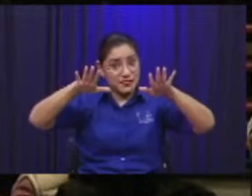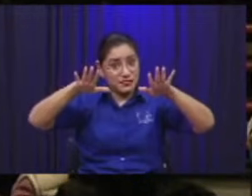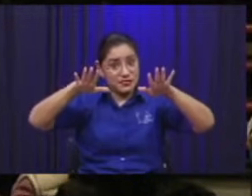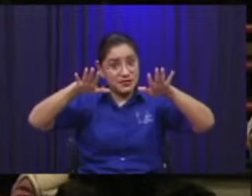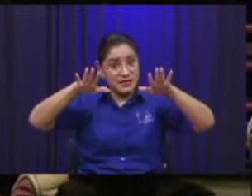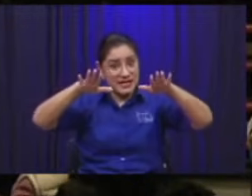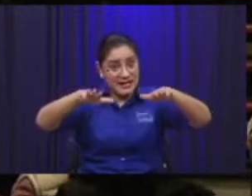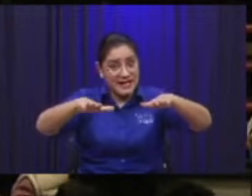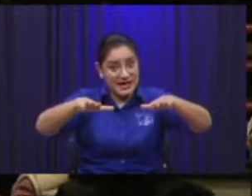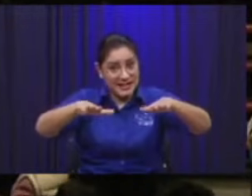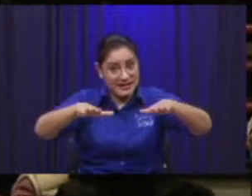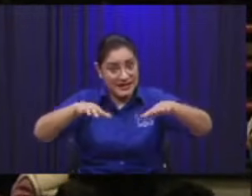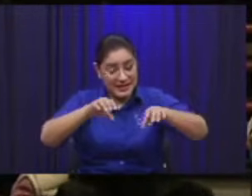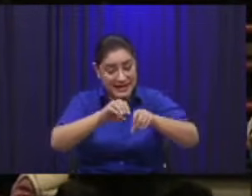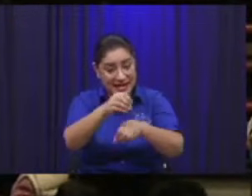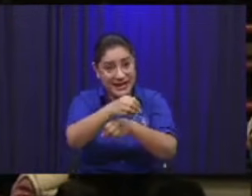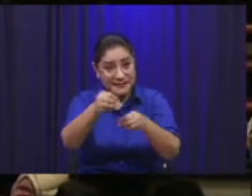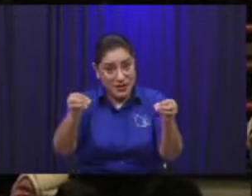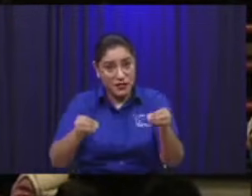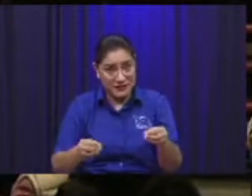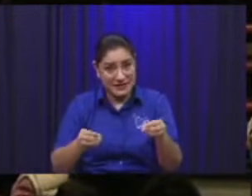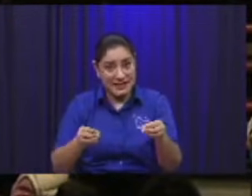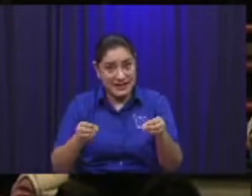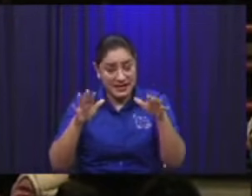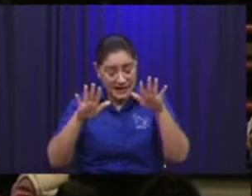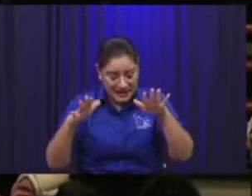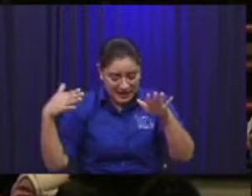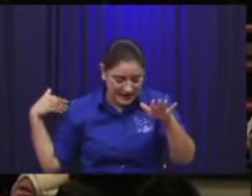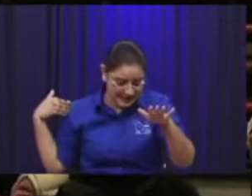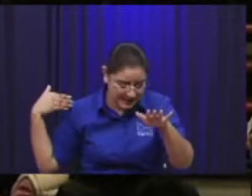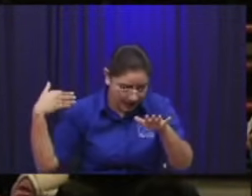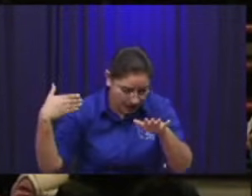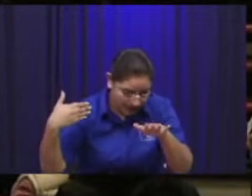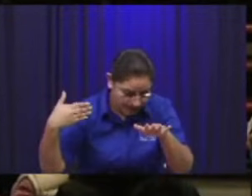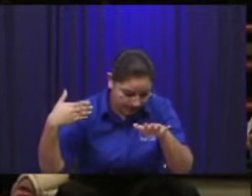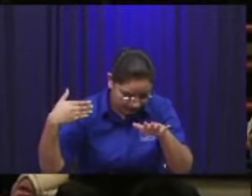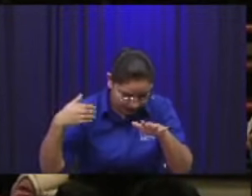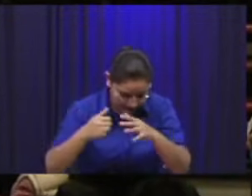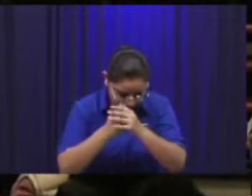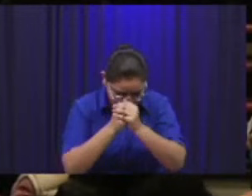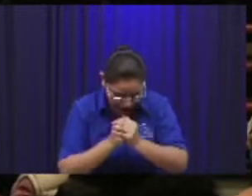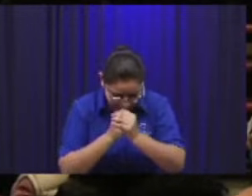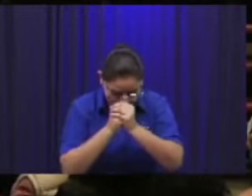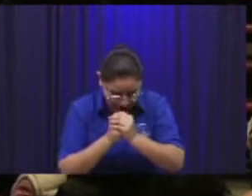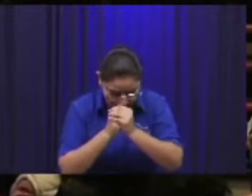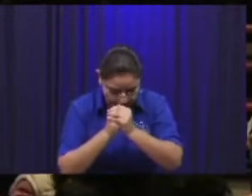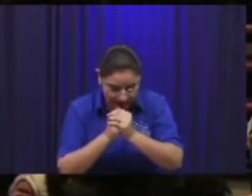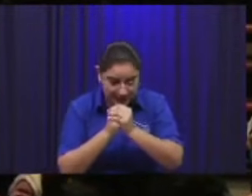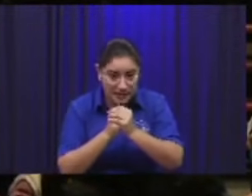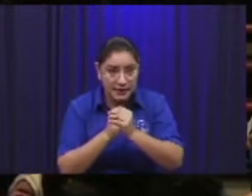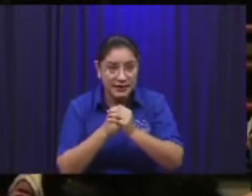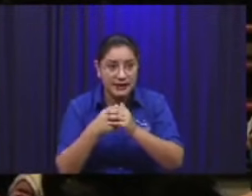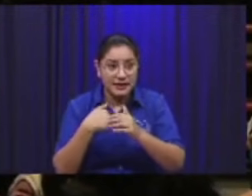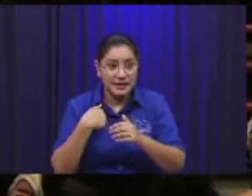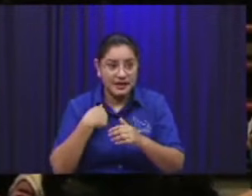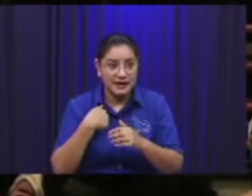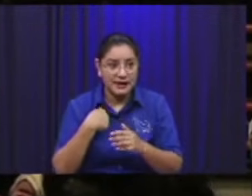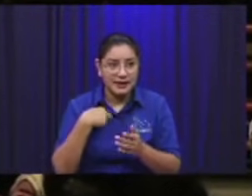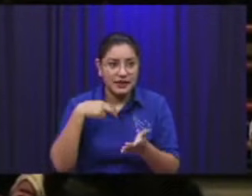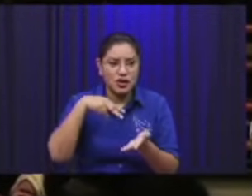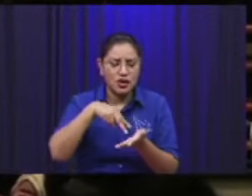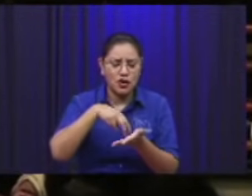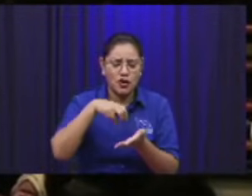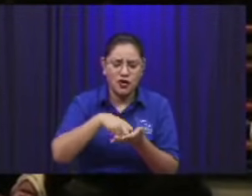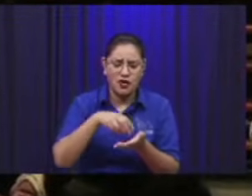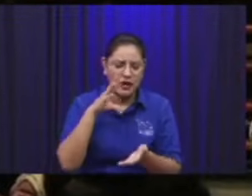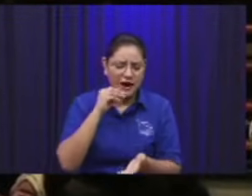el escritorio y él se acercó y empezó a orar y yo que hablar